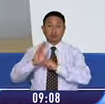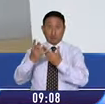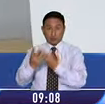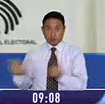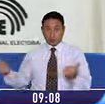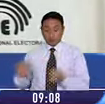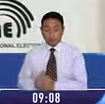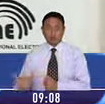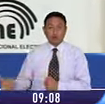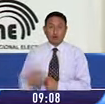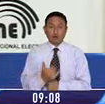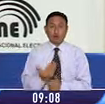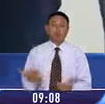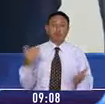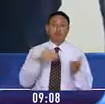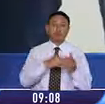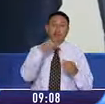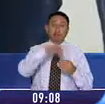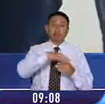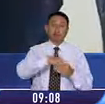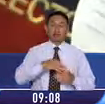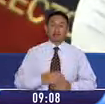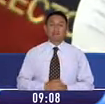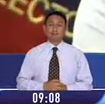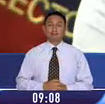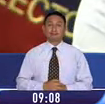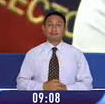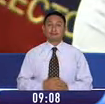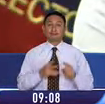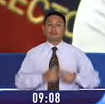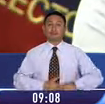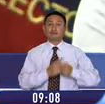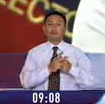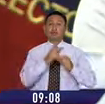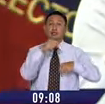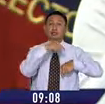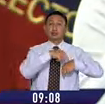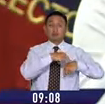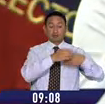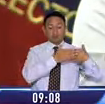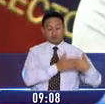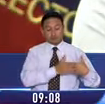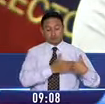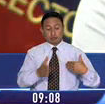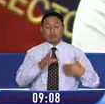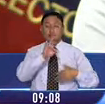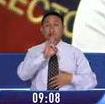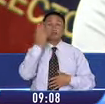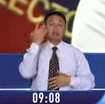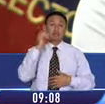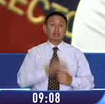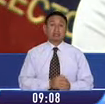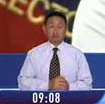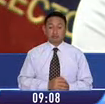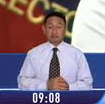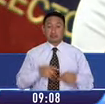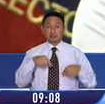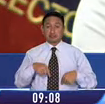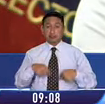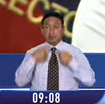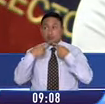alistan para las elecciones anticipadas. Empieza a correr el plazo de 7 días para realizar